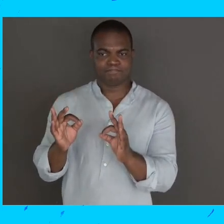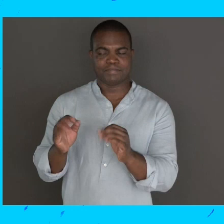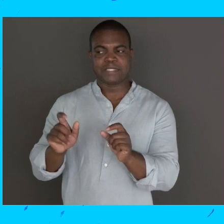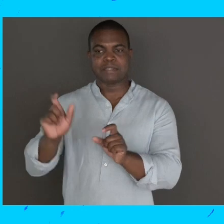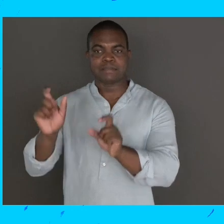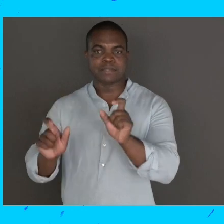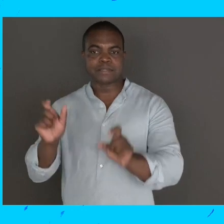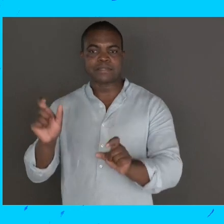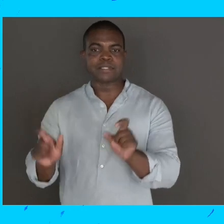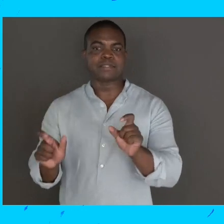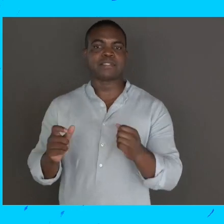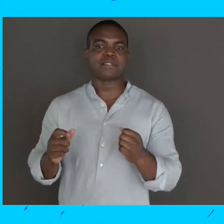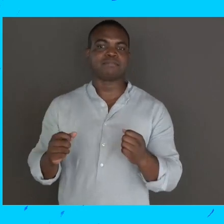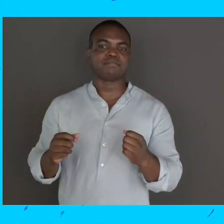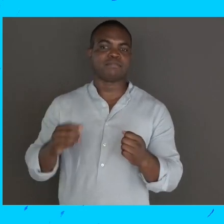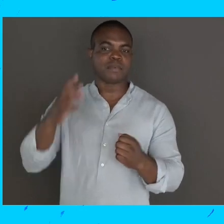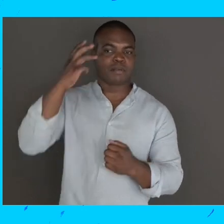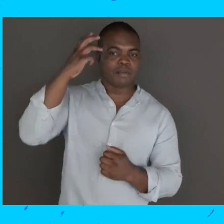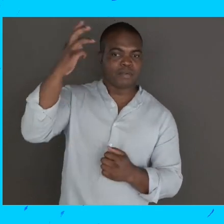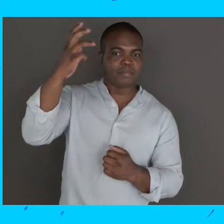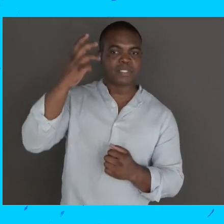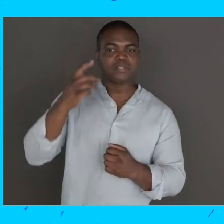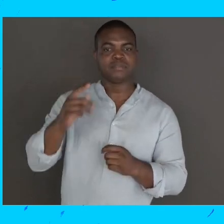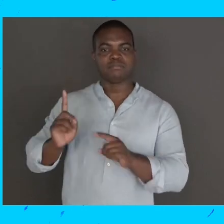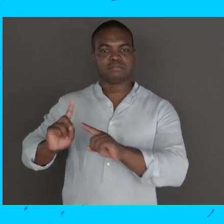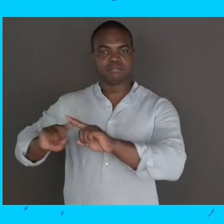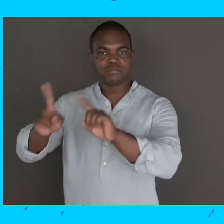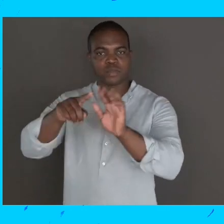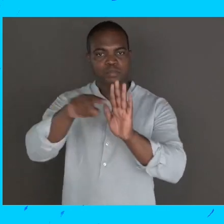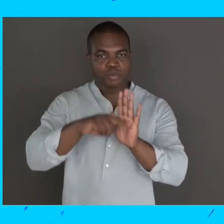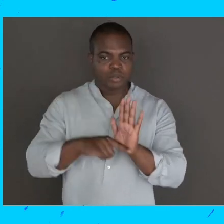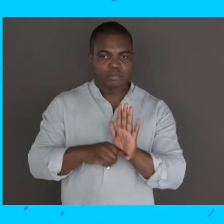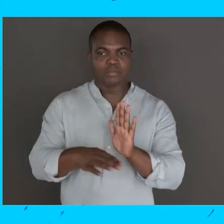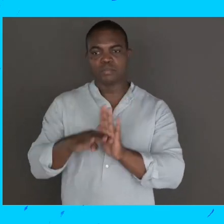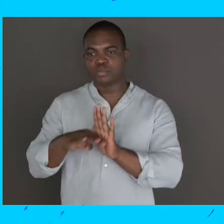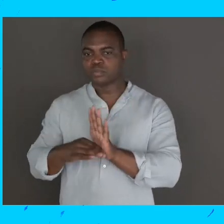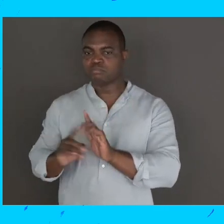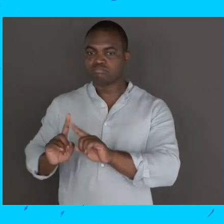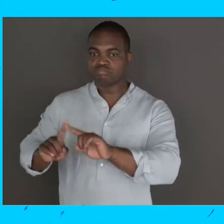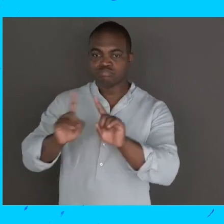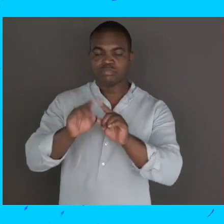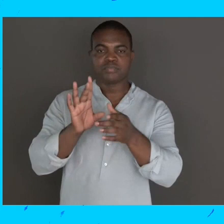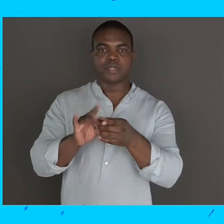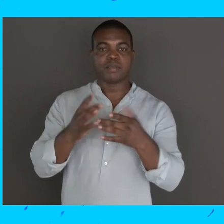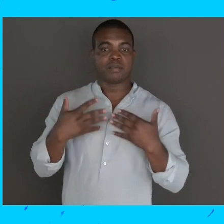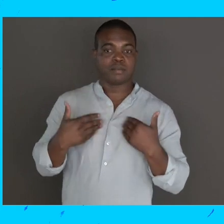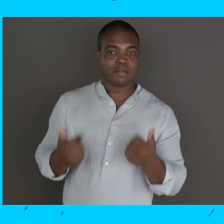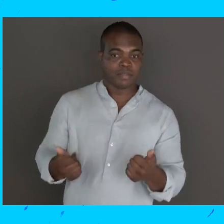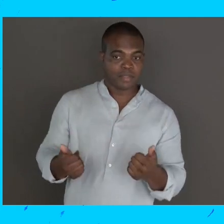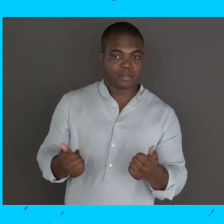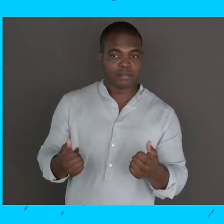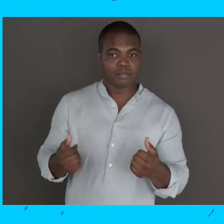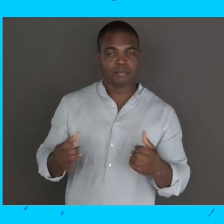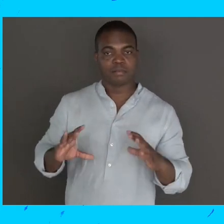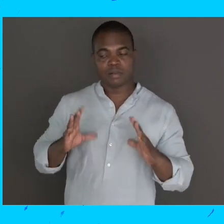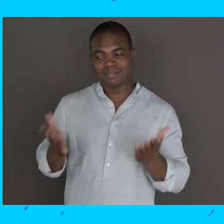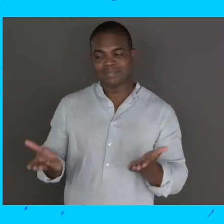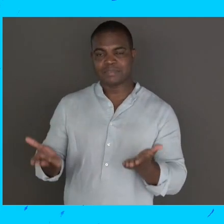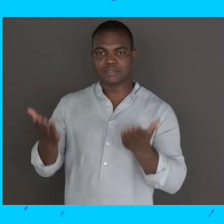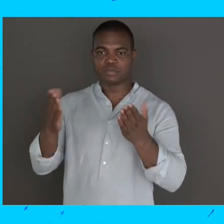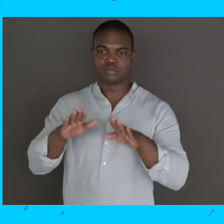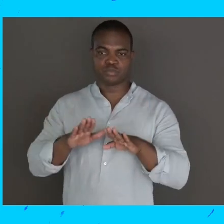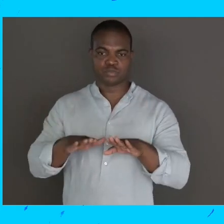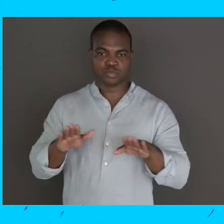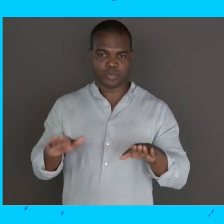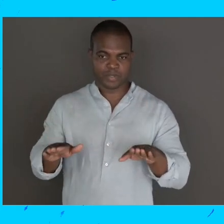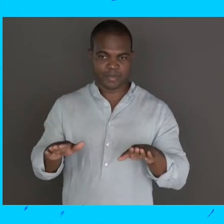con el apoyo de aliados y organizaciones de la sociedad civil. En nombre de la República de